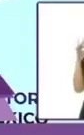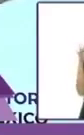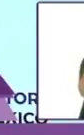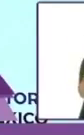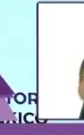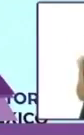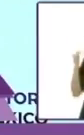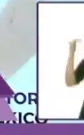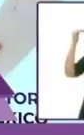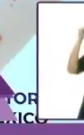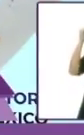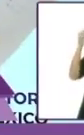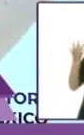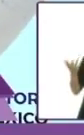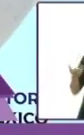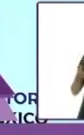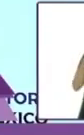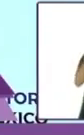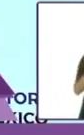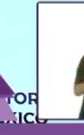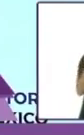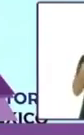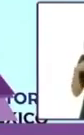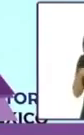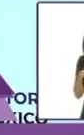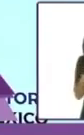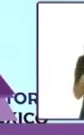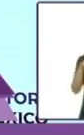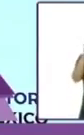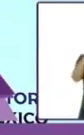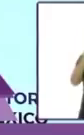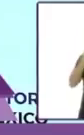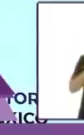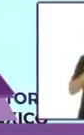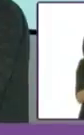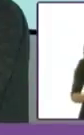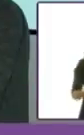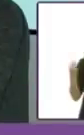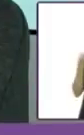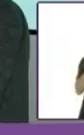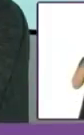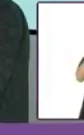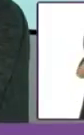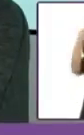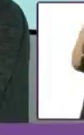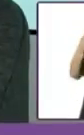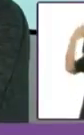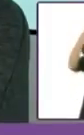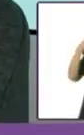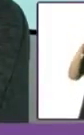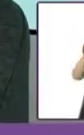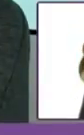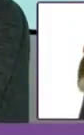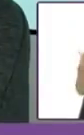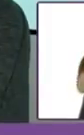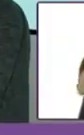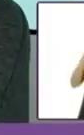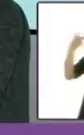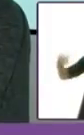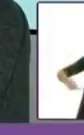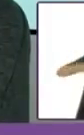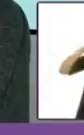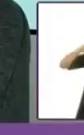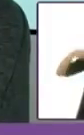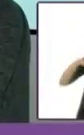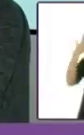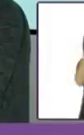de gobierno. Vimos también pues a un Mikel Arriola con ya recursos que yo siento desesperados, que ya no